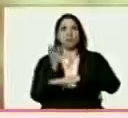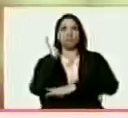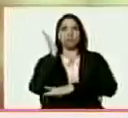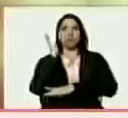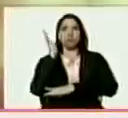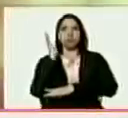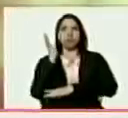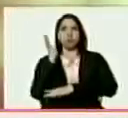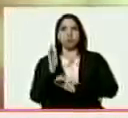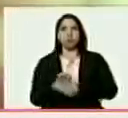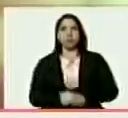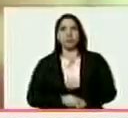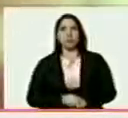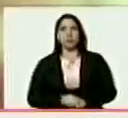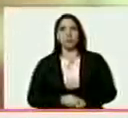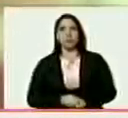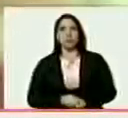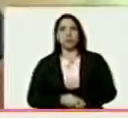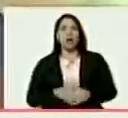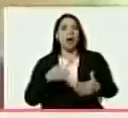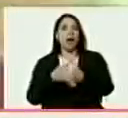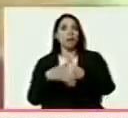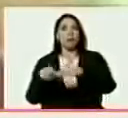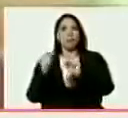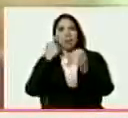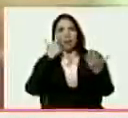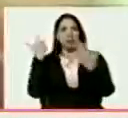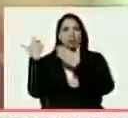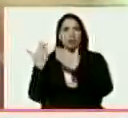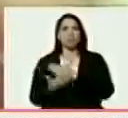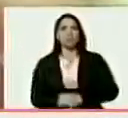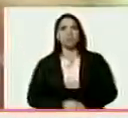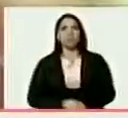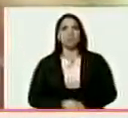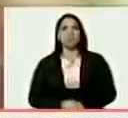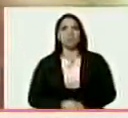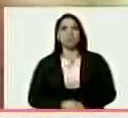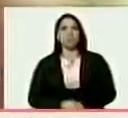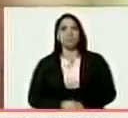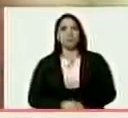gran encuentro antiimperialista. Roger Villegas nos tiene los detalles. Adelante, Roger.